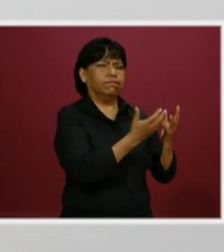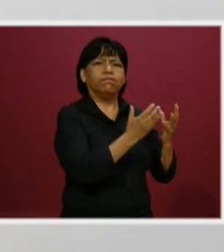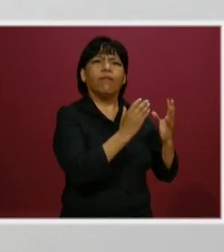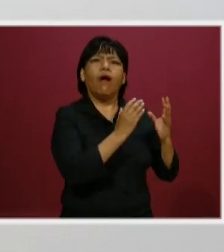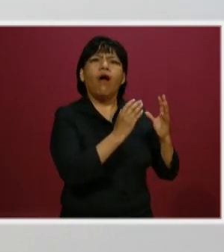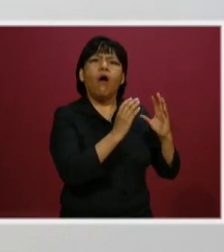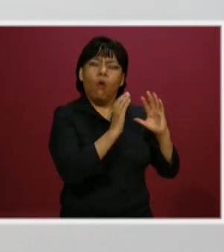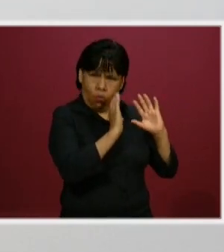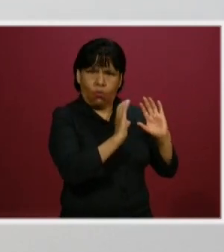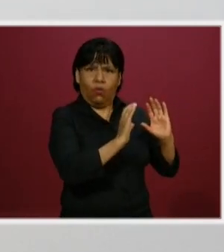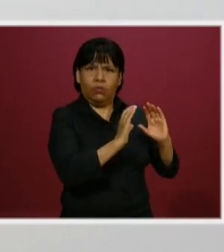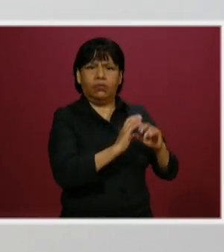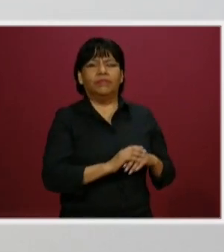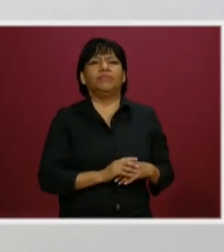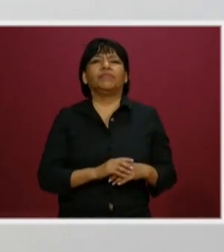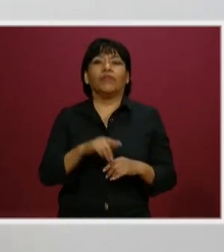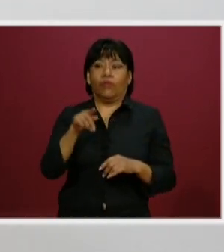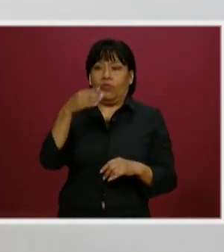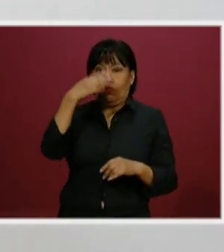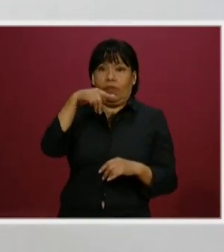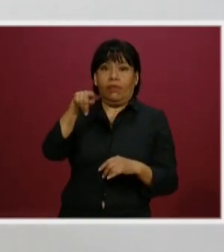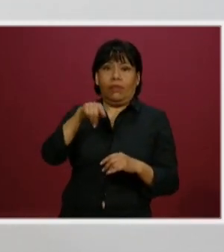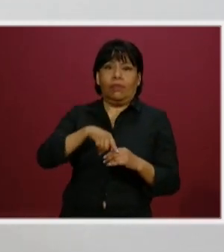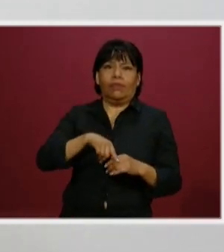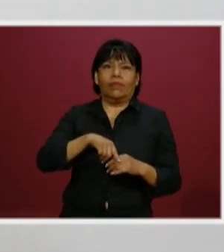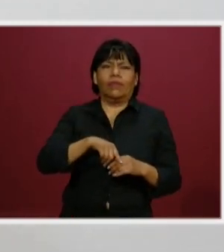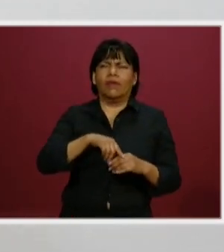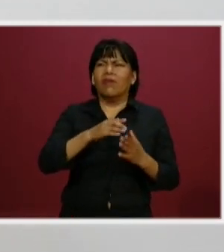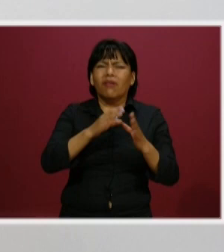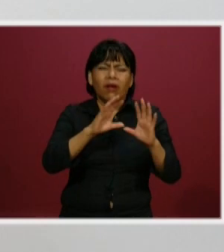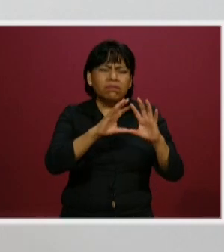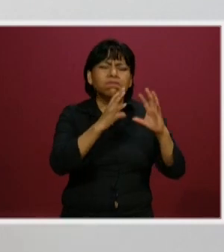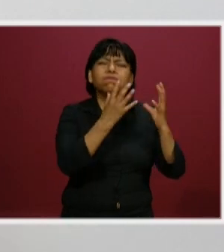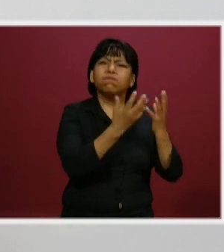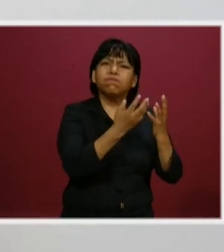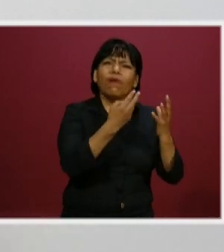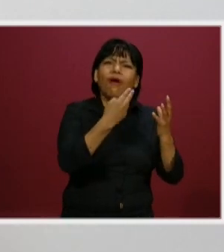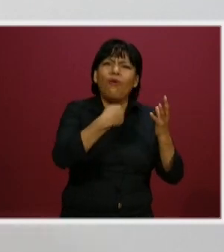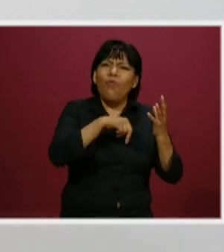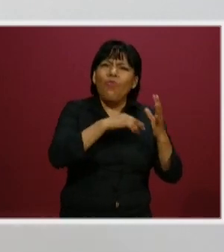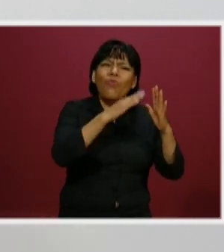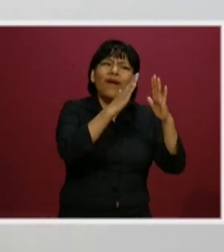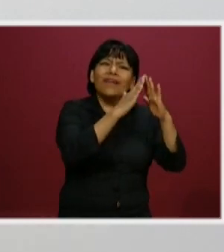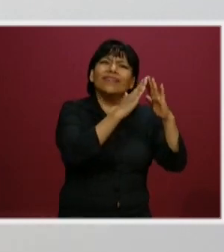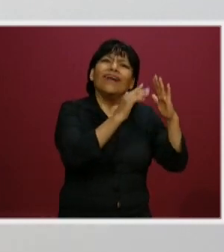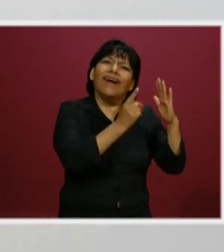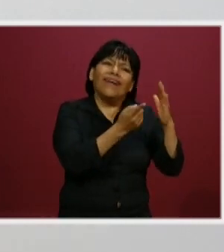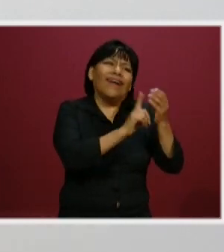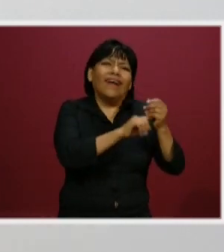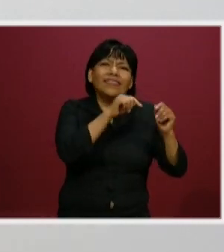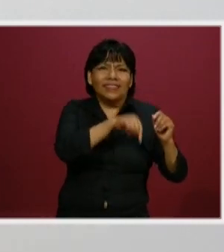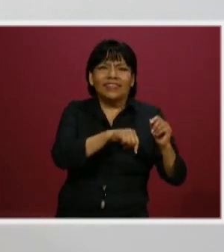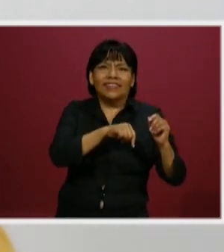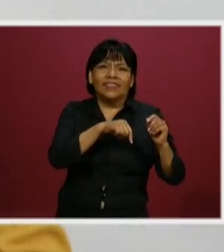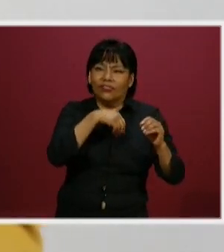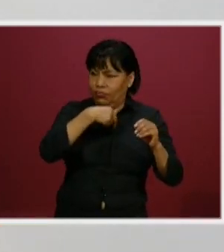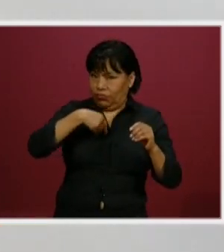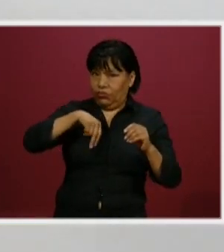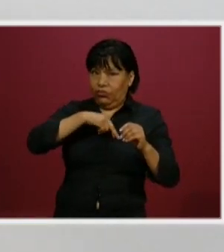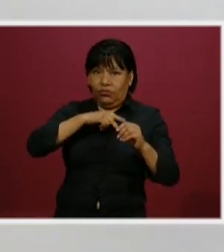ambiente como tú sabes el el planeta es nuestra casa y debemos de cuidarlo